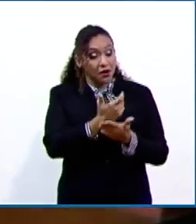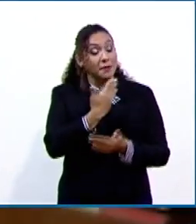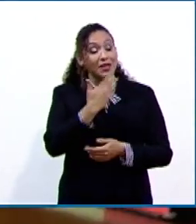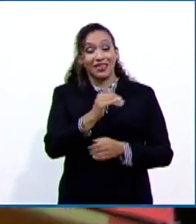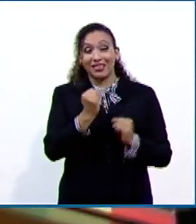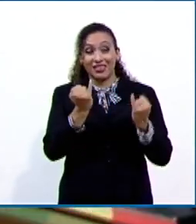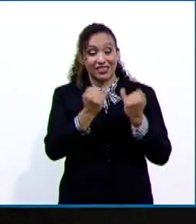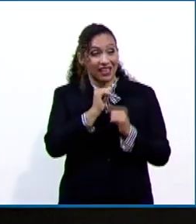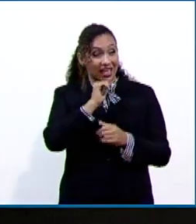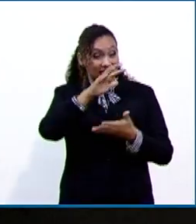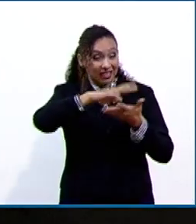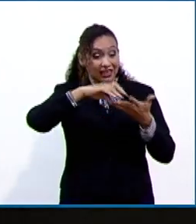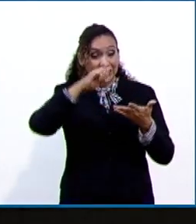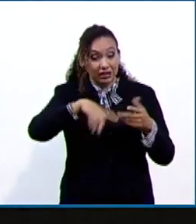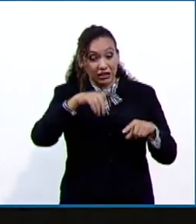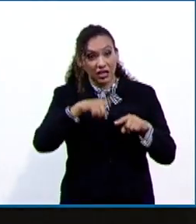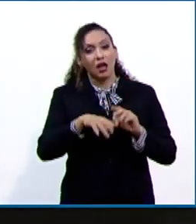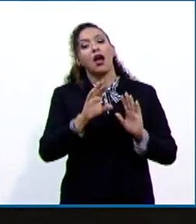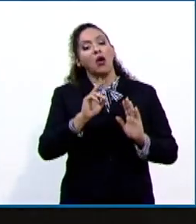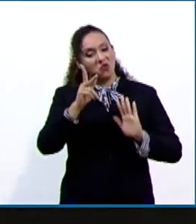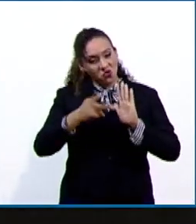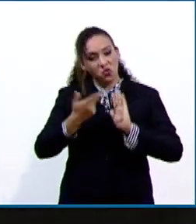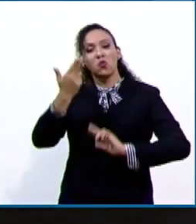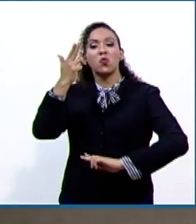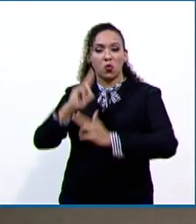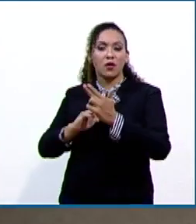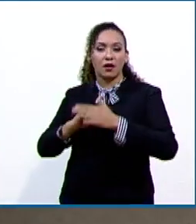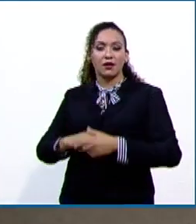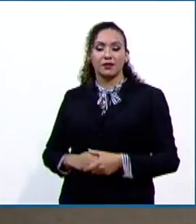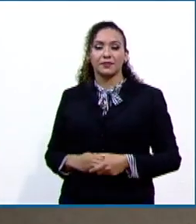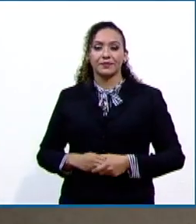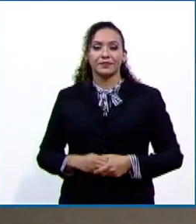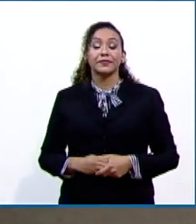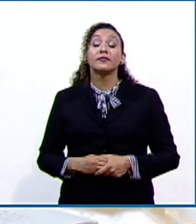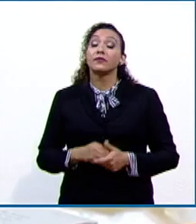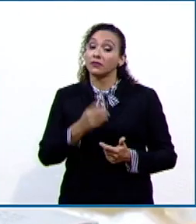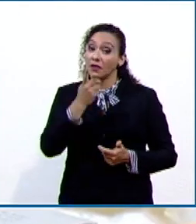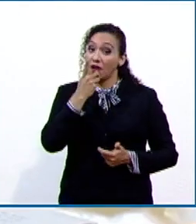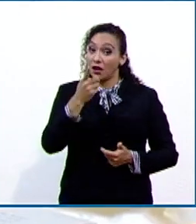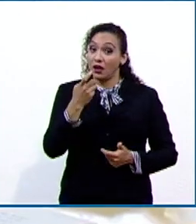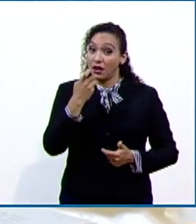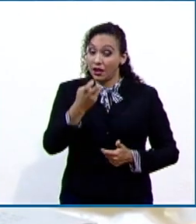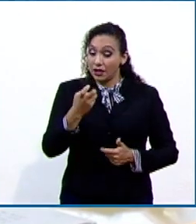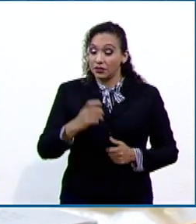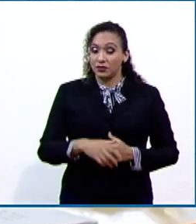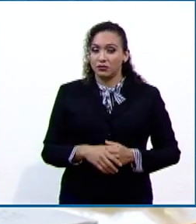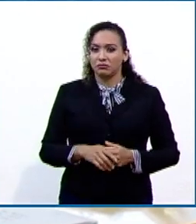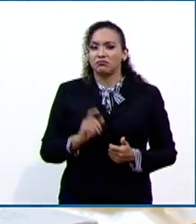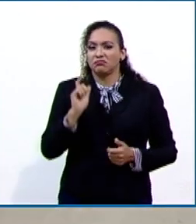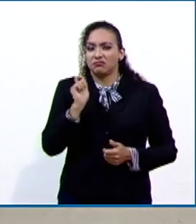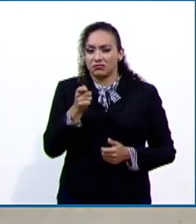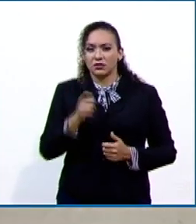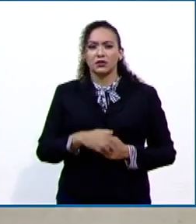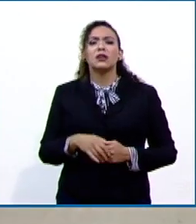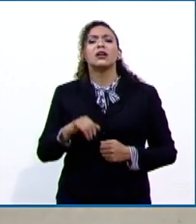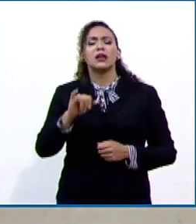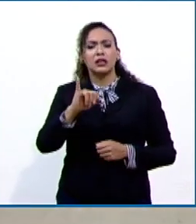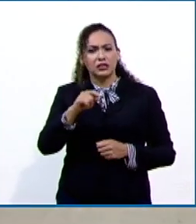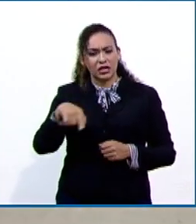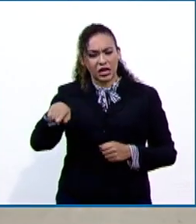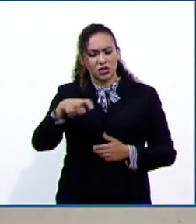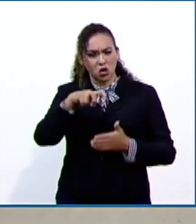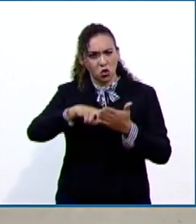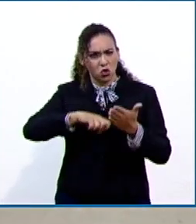podrían decretar una nueva suspensión de actividades. Agregaron que ello no implica claudicar en su convicción de rechazo a